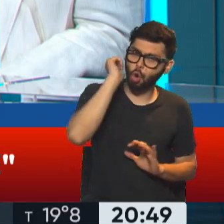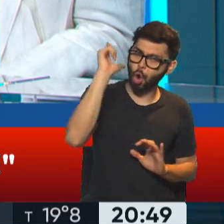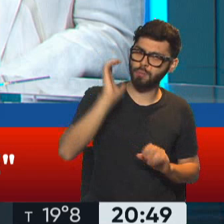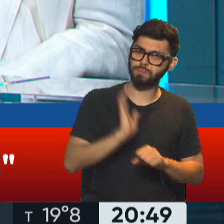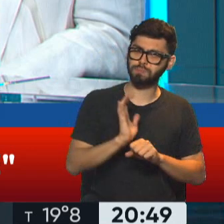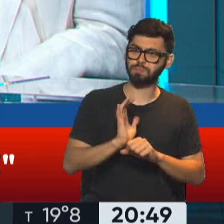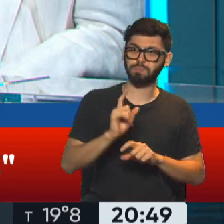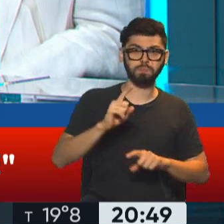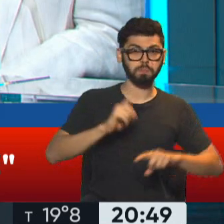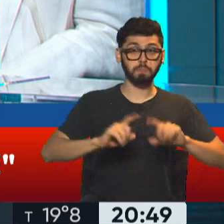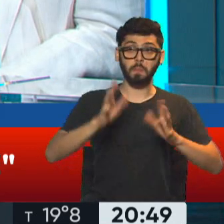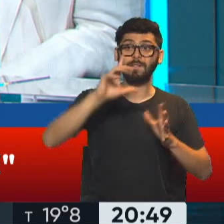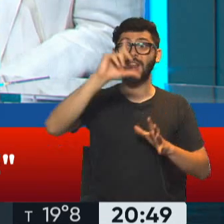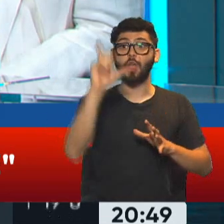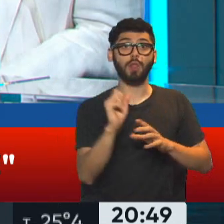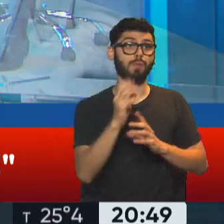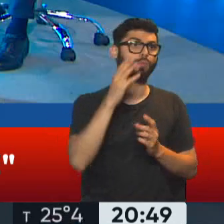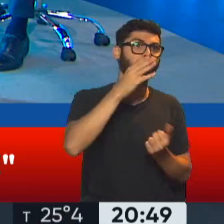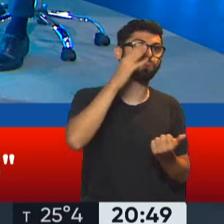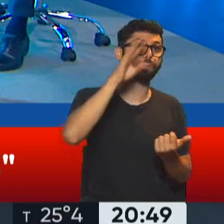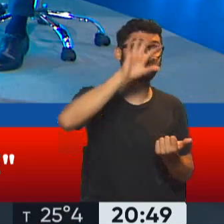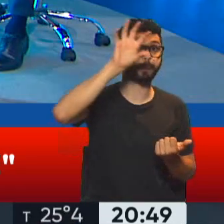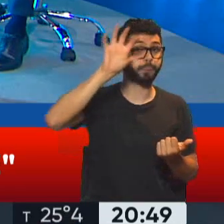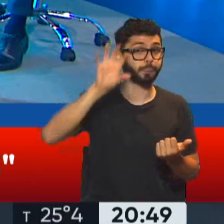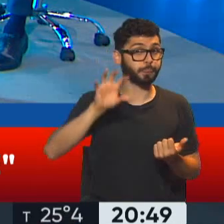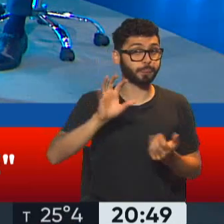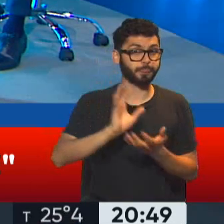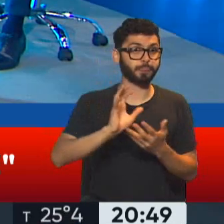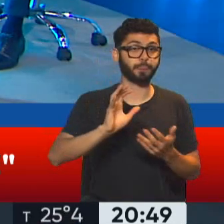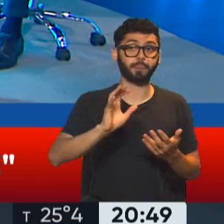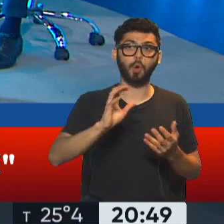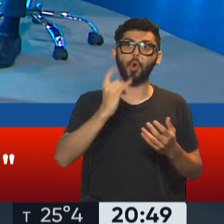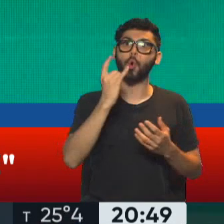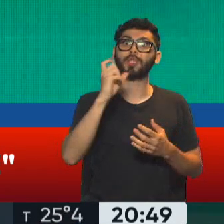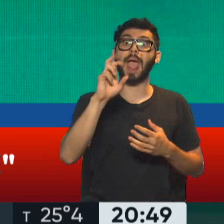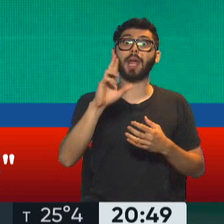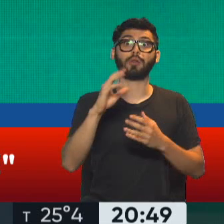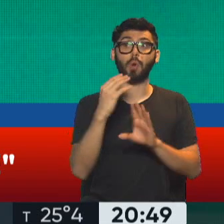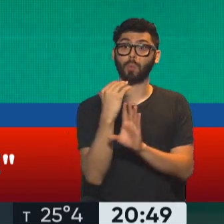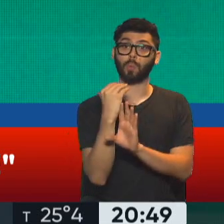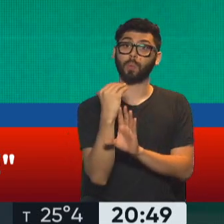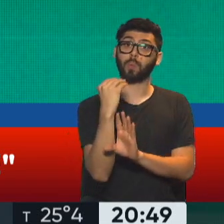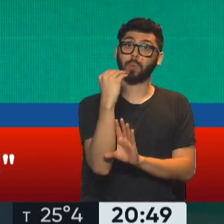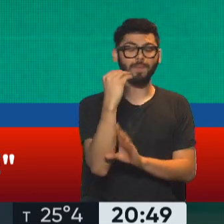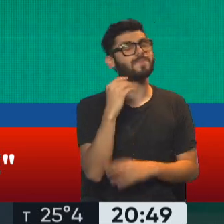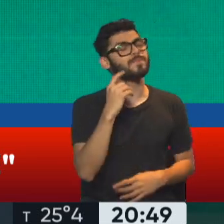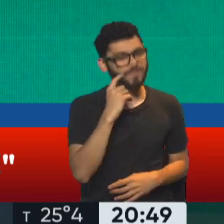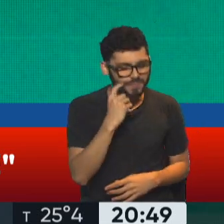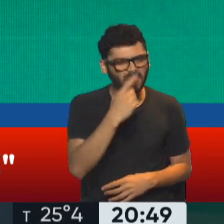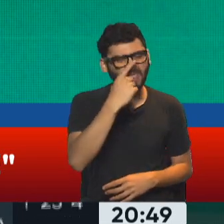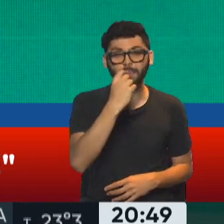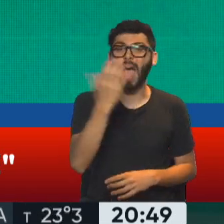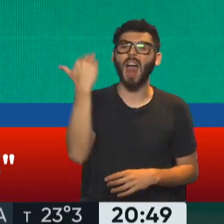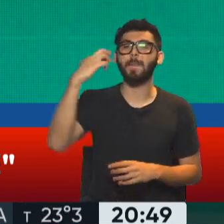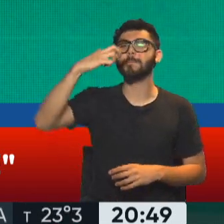dirigente nacional, porque está recorriendo otros distritos y ha levantado al radicalismo. Es interesante eso, porque cuando cuando veíamos antes del escenario de las PASO cómo